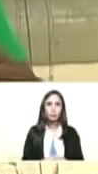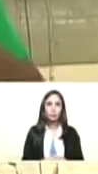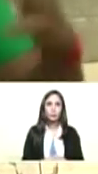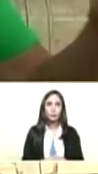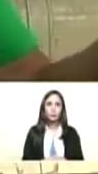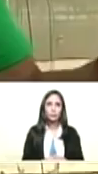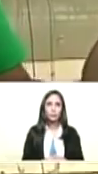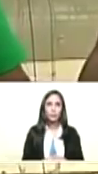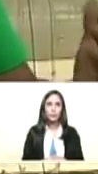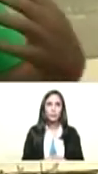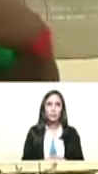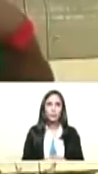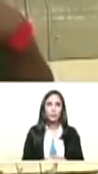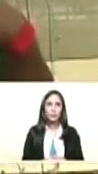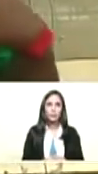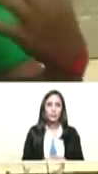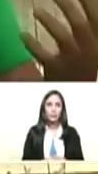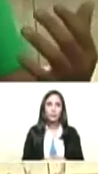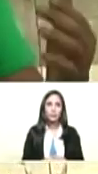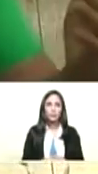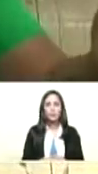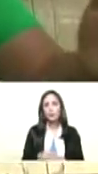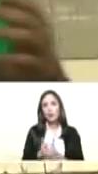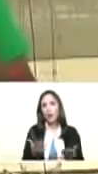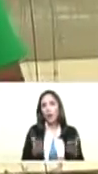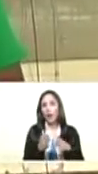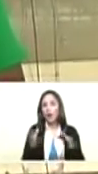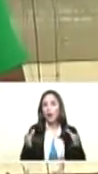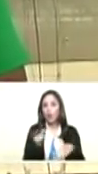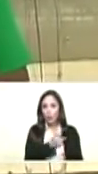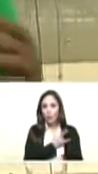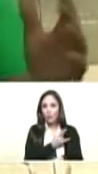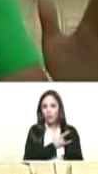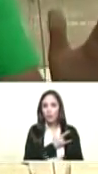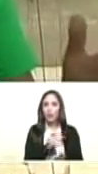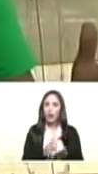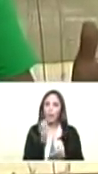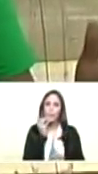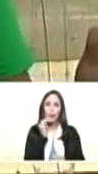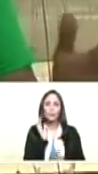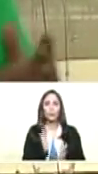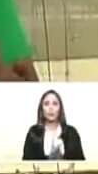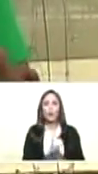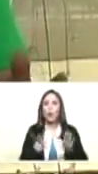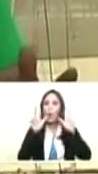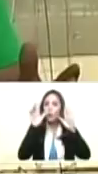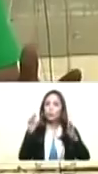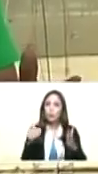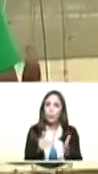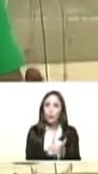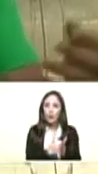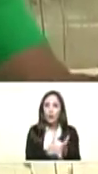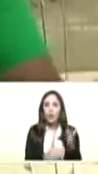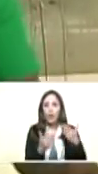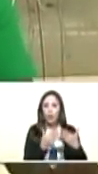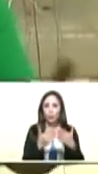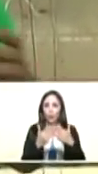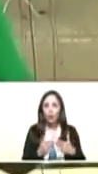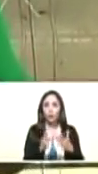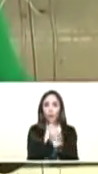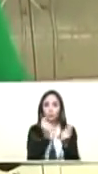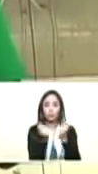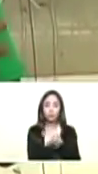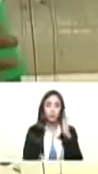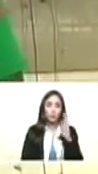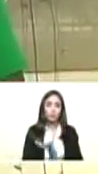de la gran masificación estudiantil, la Universidad Rómulo Gallego fue baluarte de eso. De 8.000 estudiantes pasó a 54.000 estudiantes y ahí